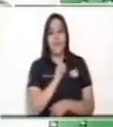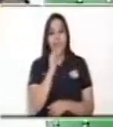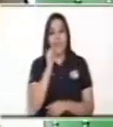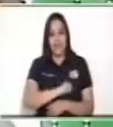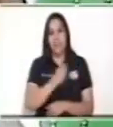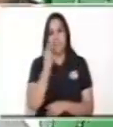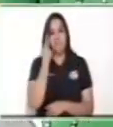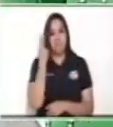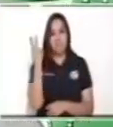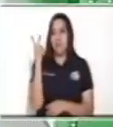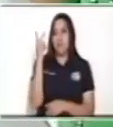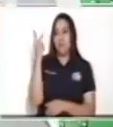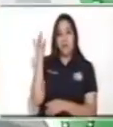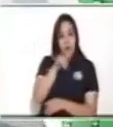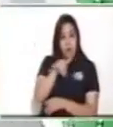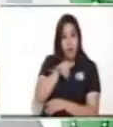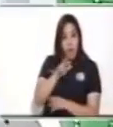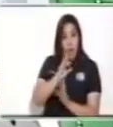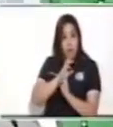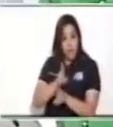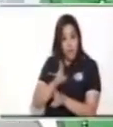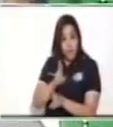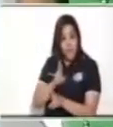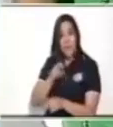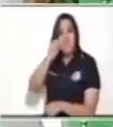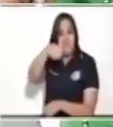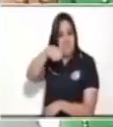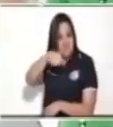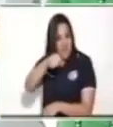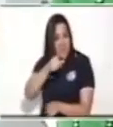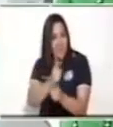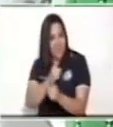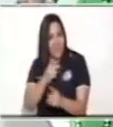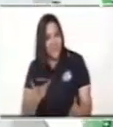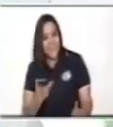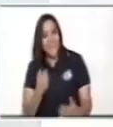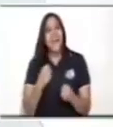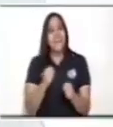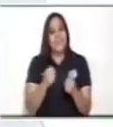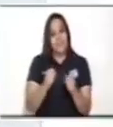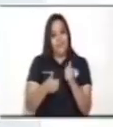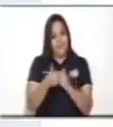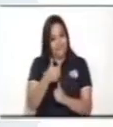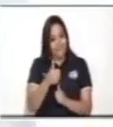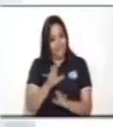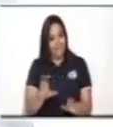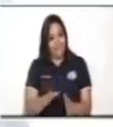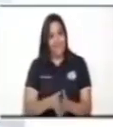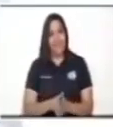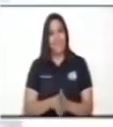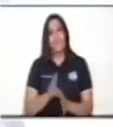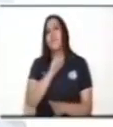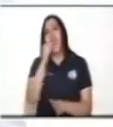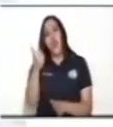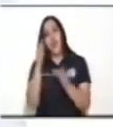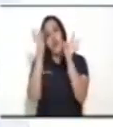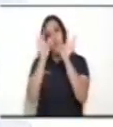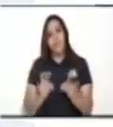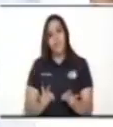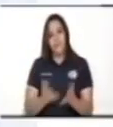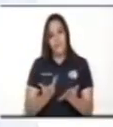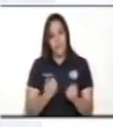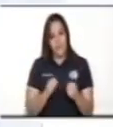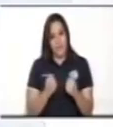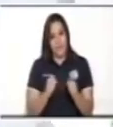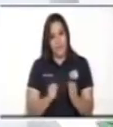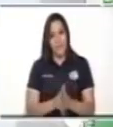¿Es la misma respuesta? Sí, quiere decir que lo estamos haciendo bien. Otra forma.